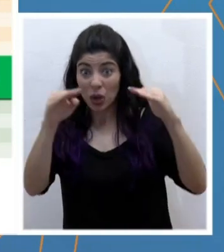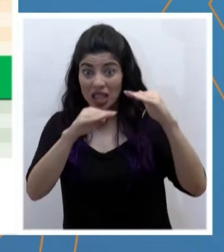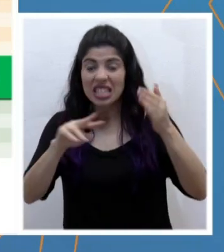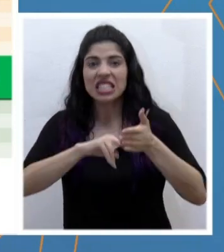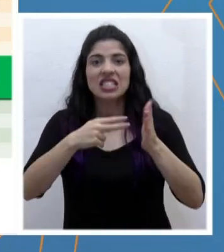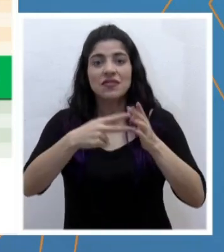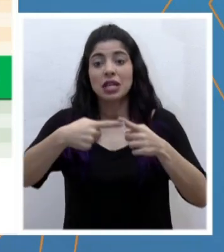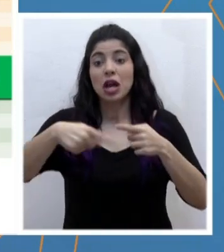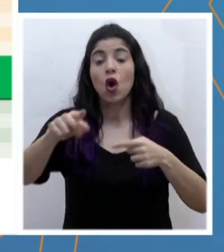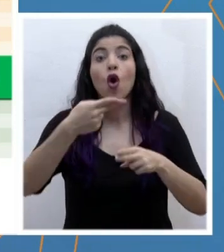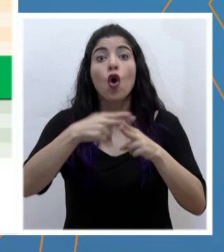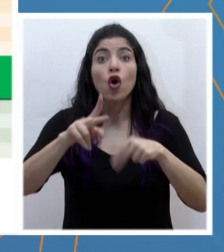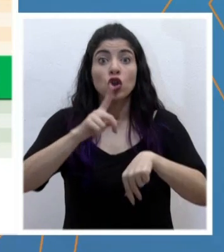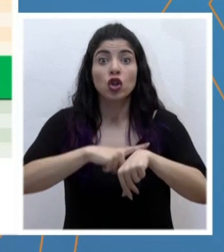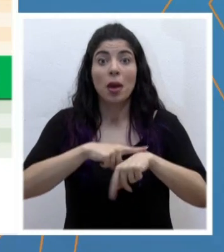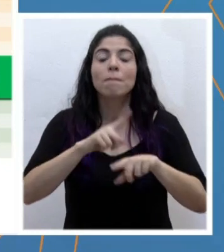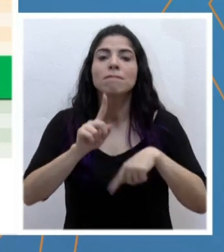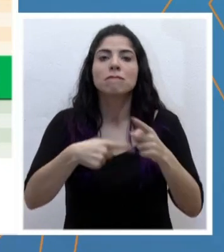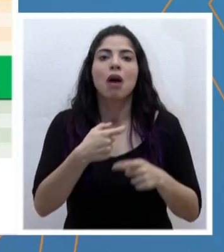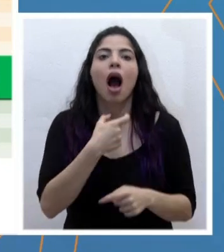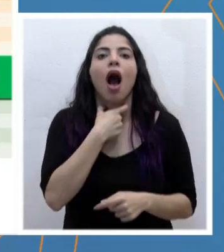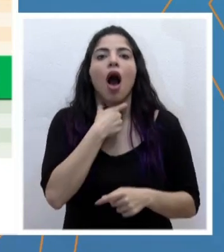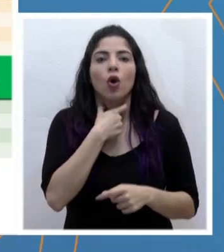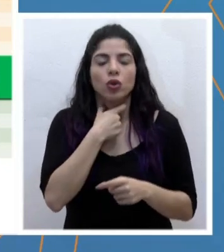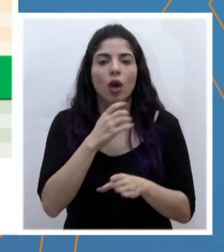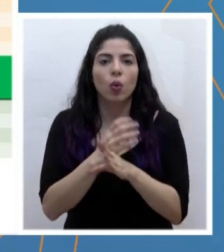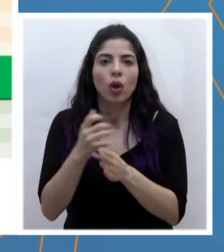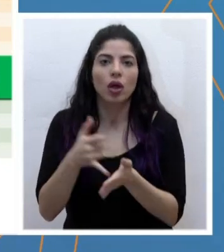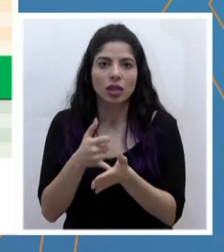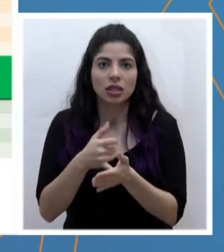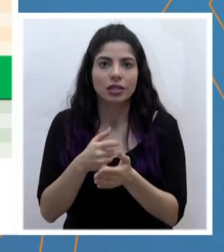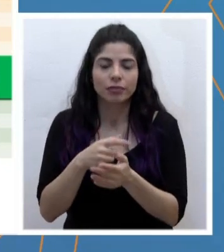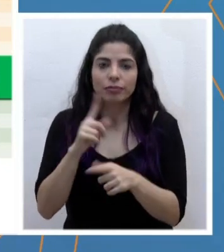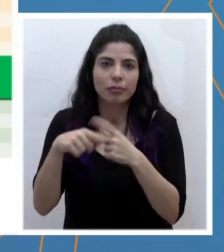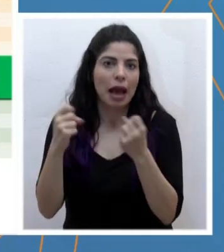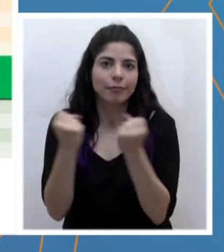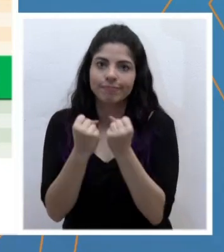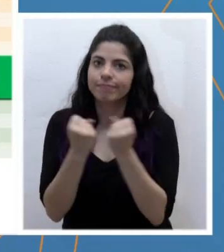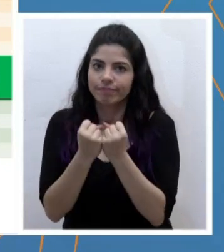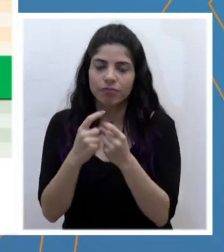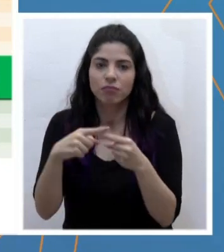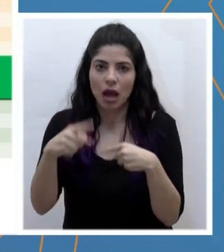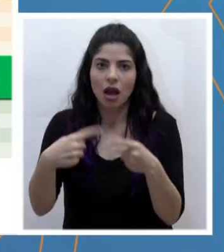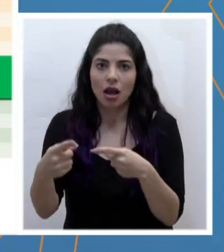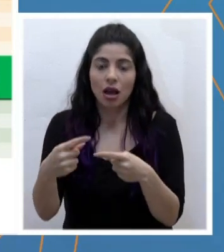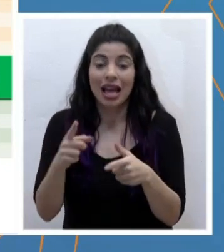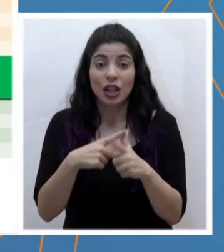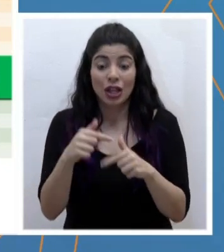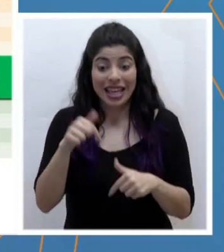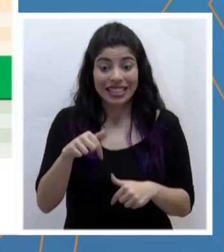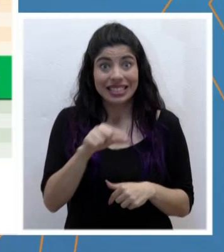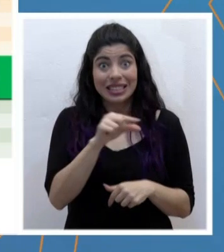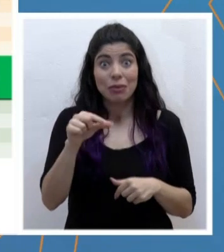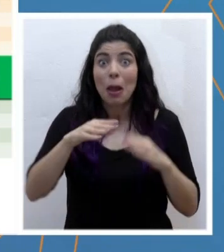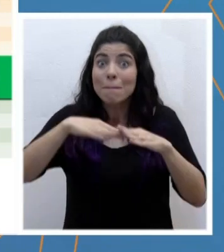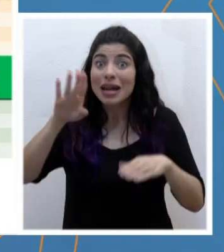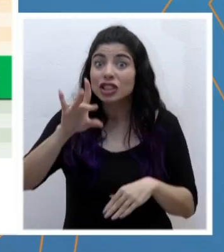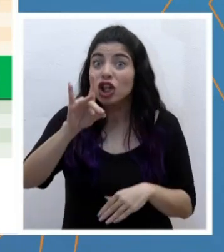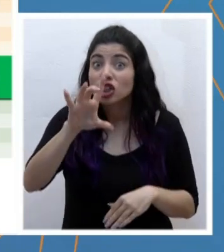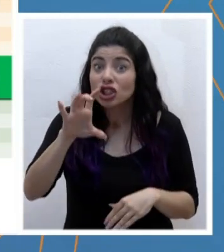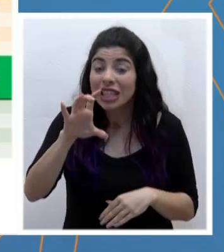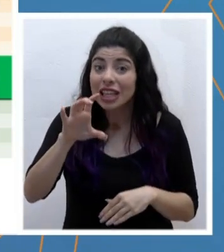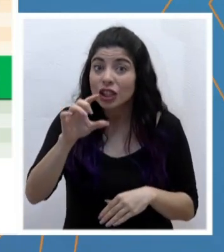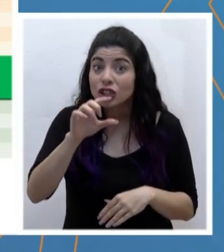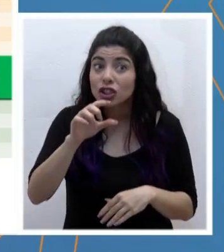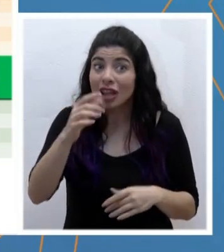corto plazo la capacidad de ocupación de cuidados intensivos. Esta última semana estamos cerrando con más de 800 casos